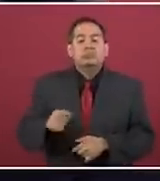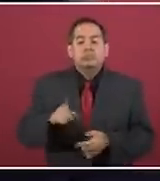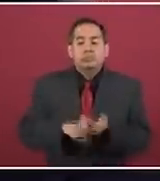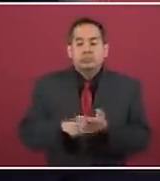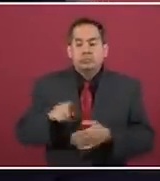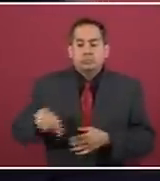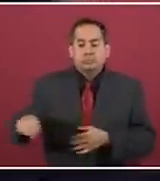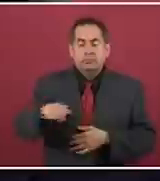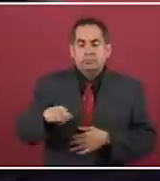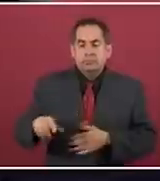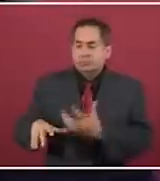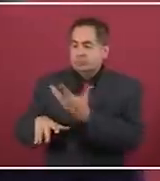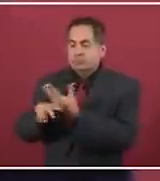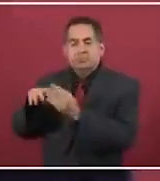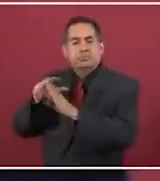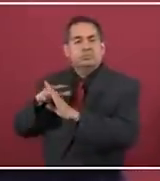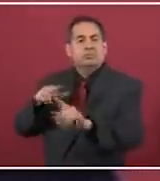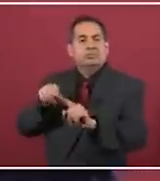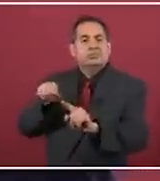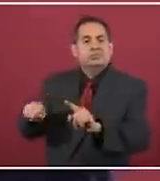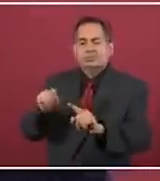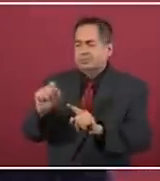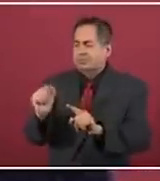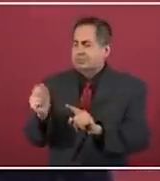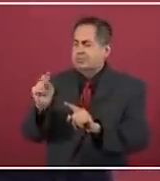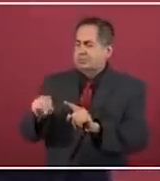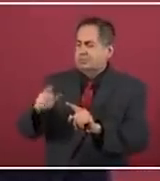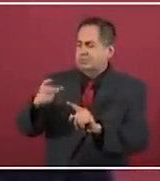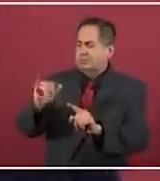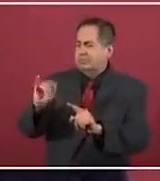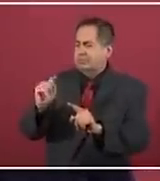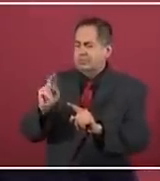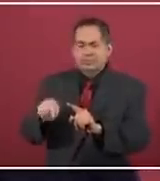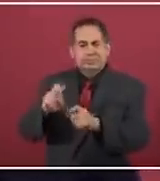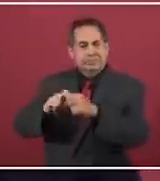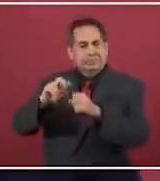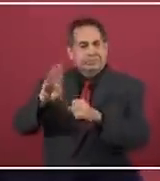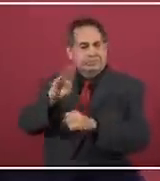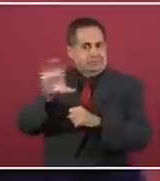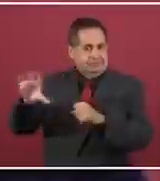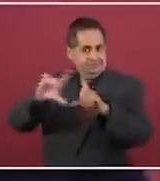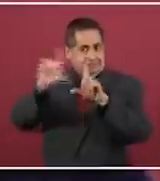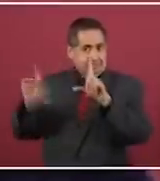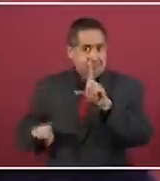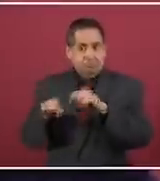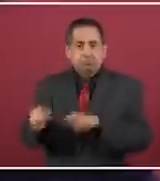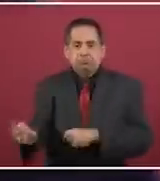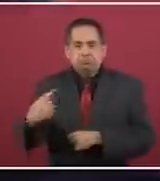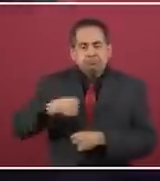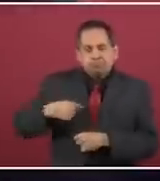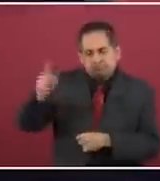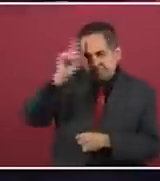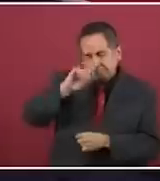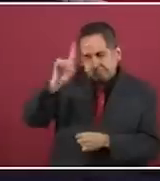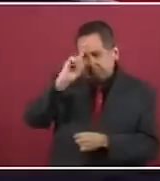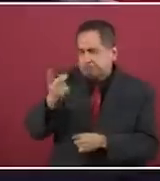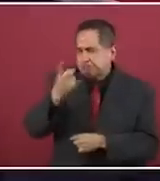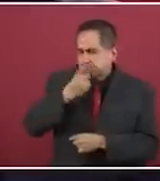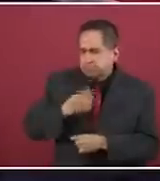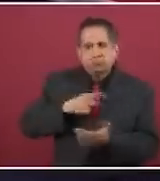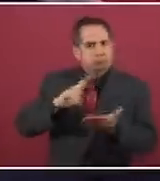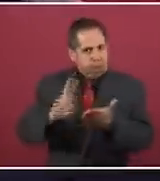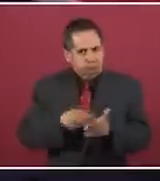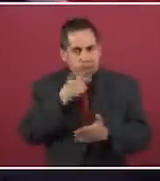del migrante de San Quintín, Baja California. lo que me dijo, y lo